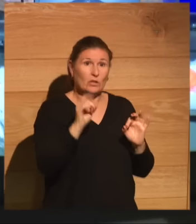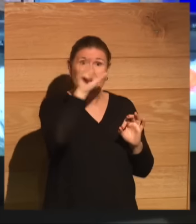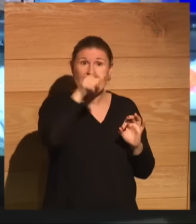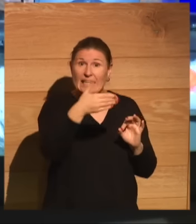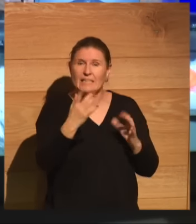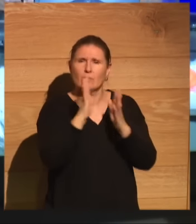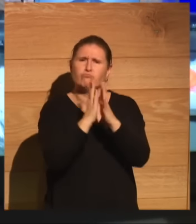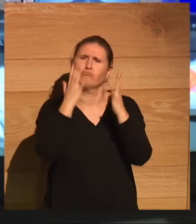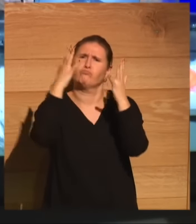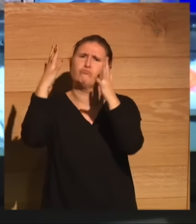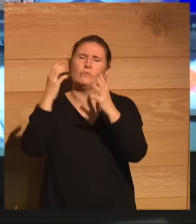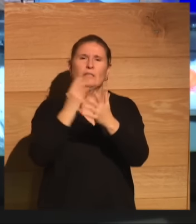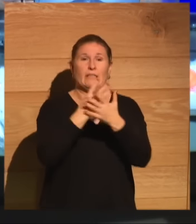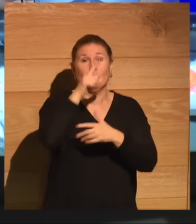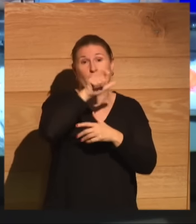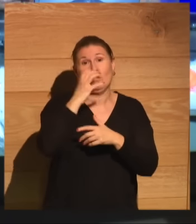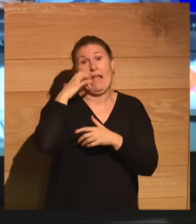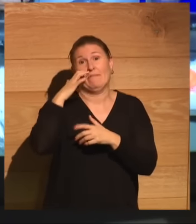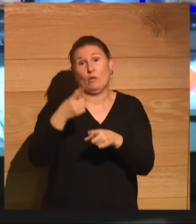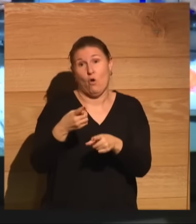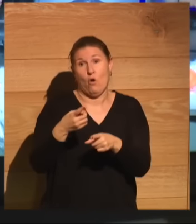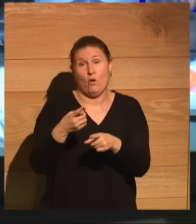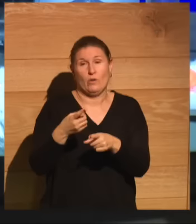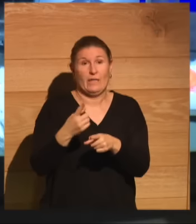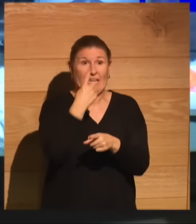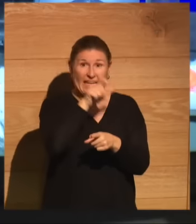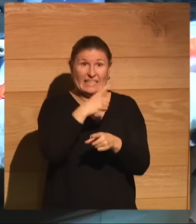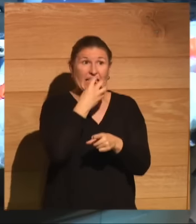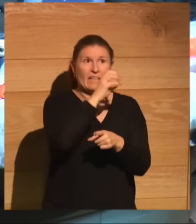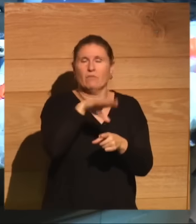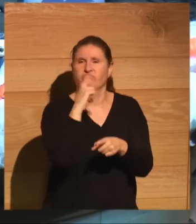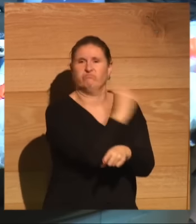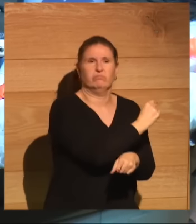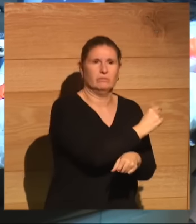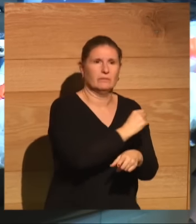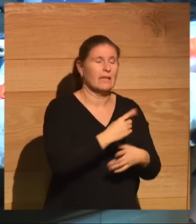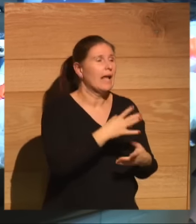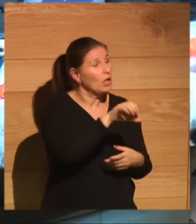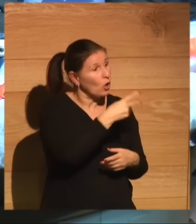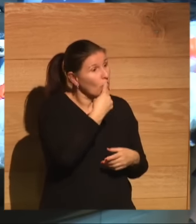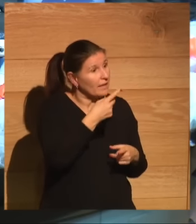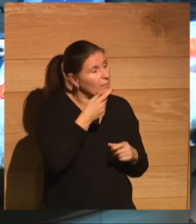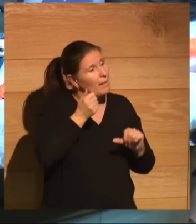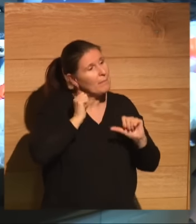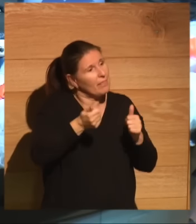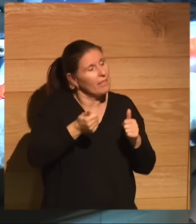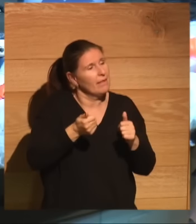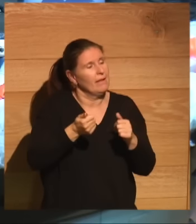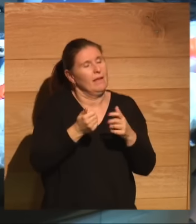de los otros 18 frikis, menos Tim Burton, que no aplaudió. Y cogió un paquete de tabaco y empezó a intentar entrar en Twitter, ¿no? Para poner algo...